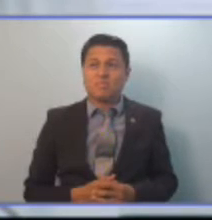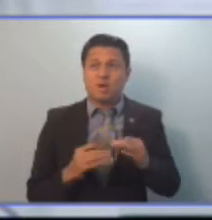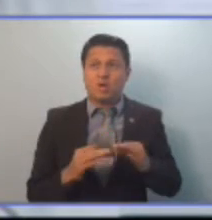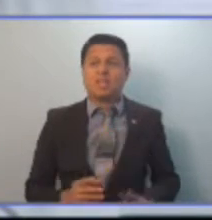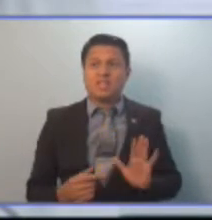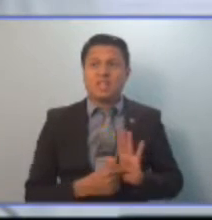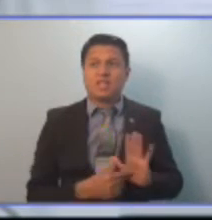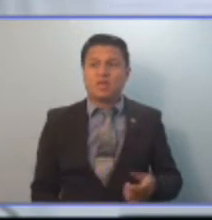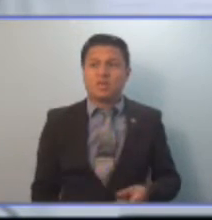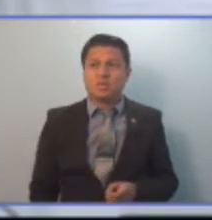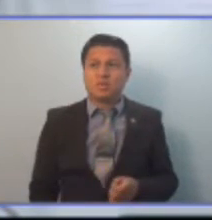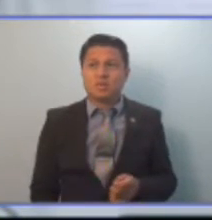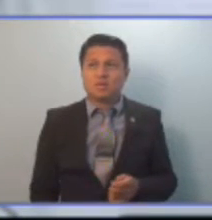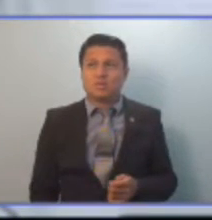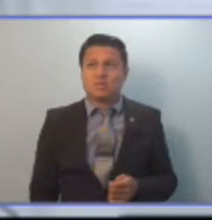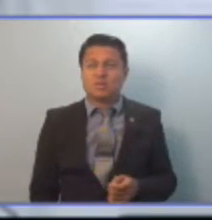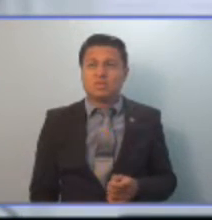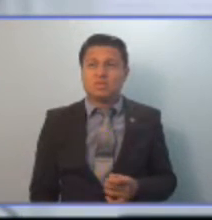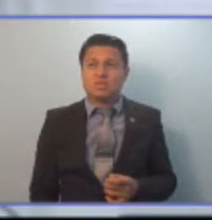Por eso digo yo que